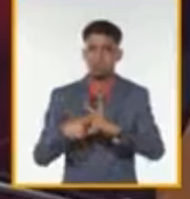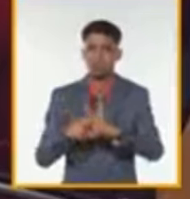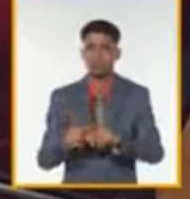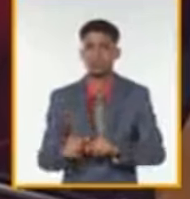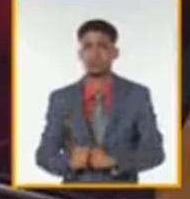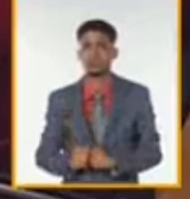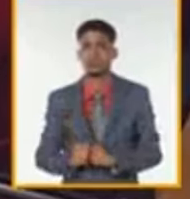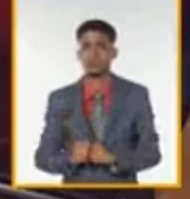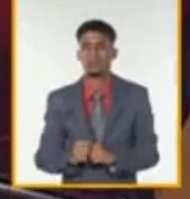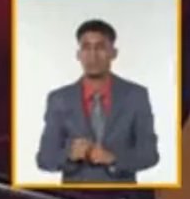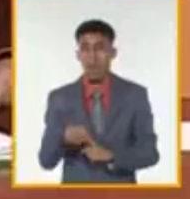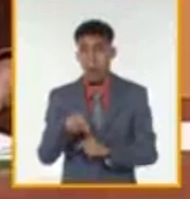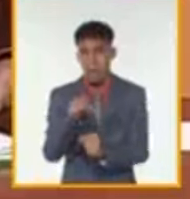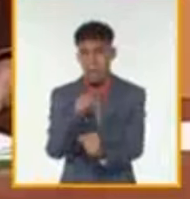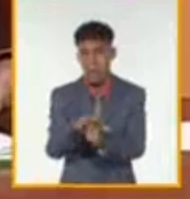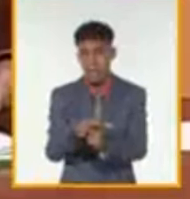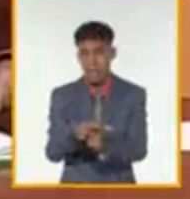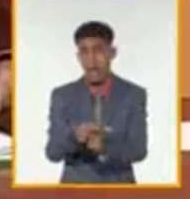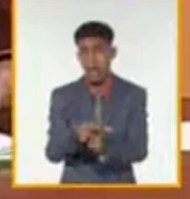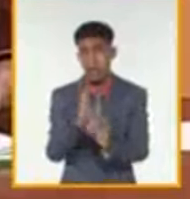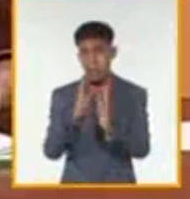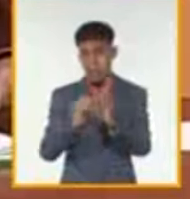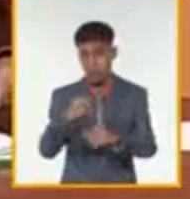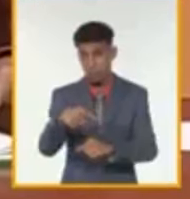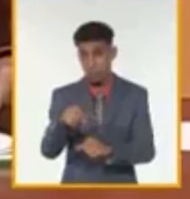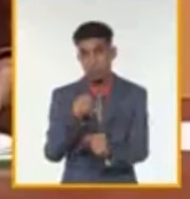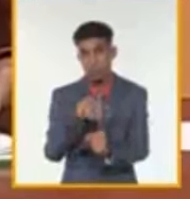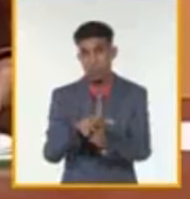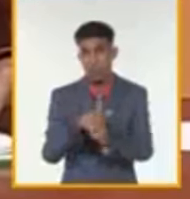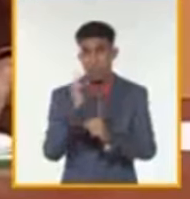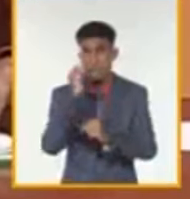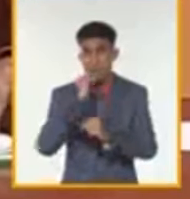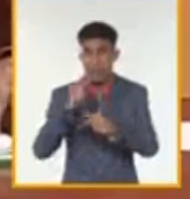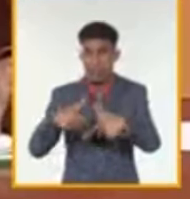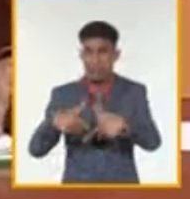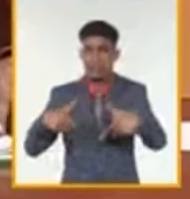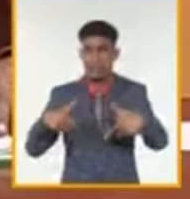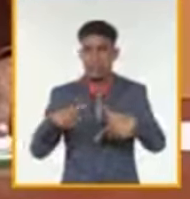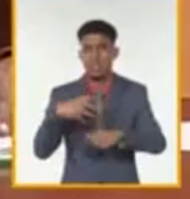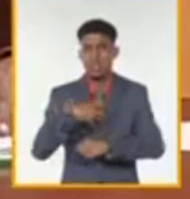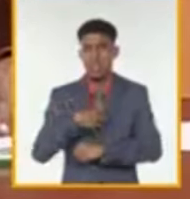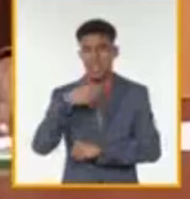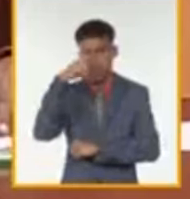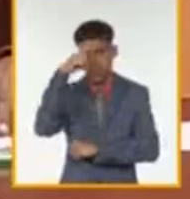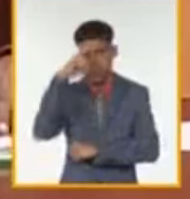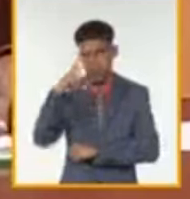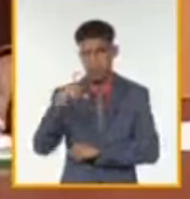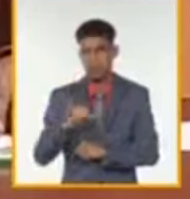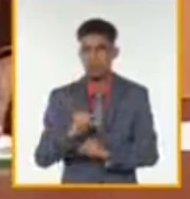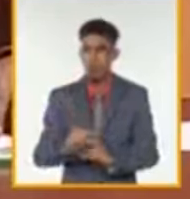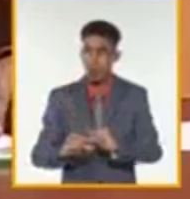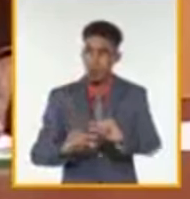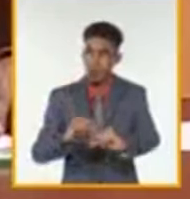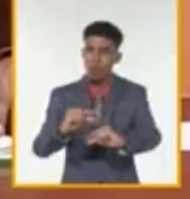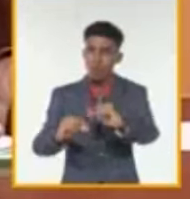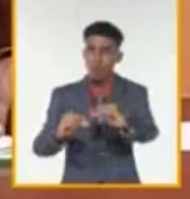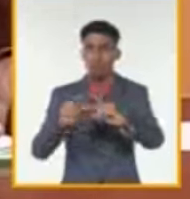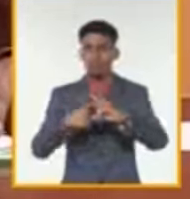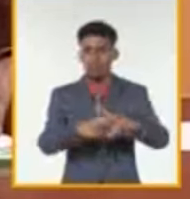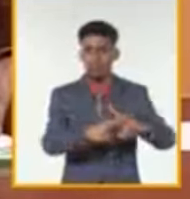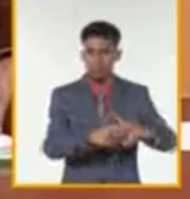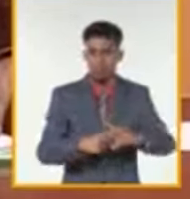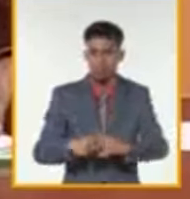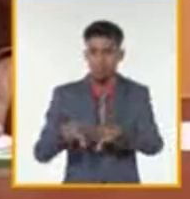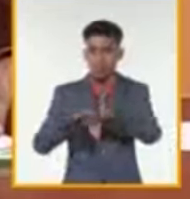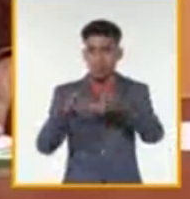a comenzar ahora en el segundo semestre en un saf que es el más grande que tiene Santa Clara igncio Rolando abreo en el en el condado Y así paulatinamente vamos a ir recuperando todos estos